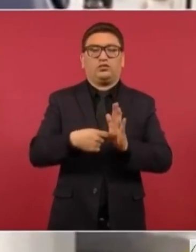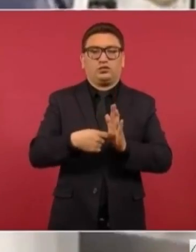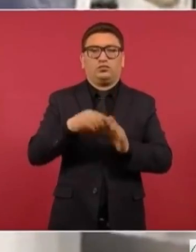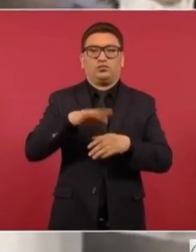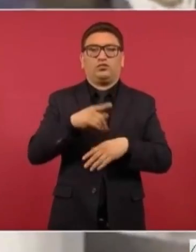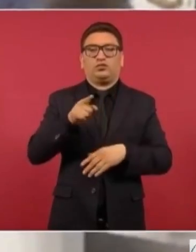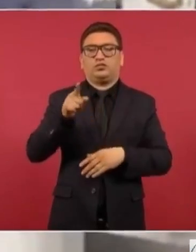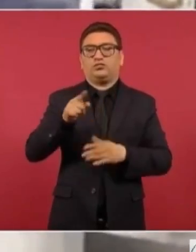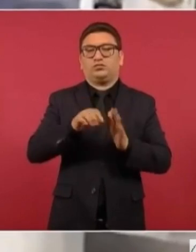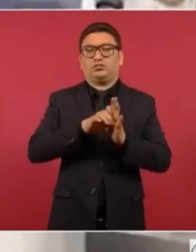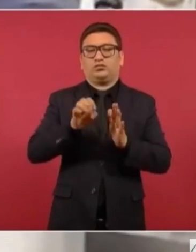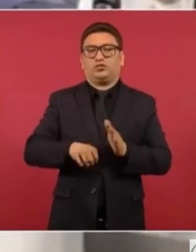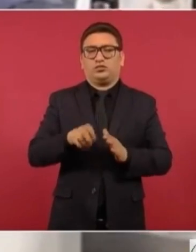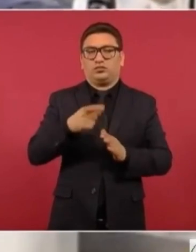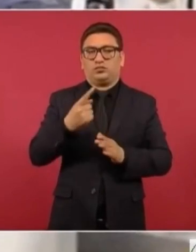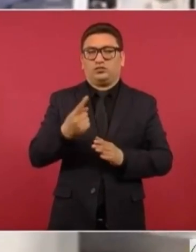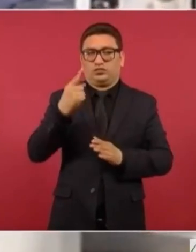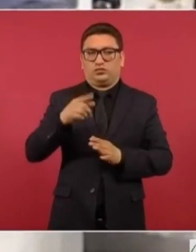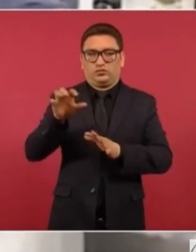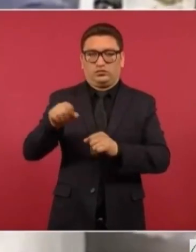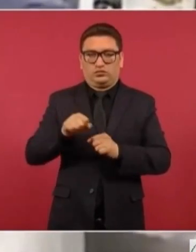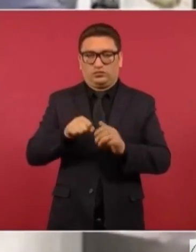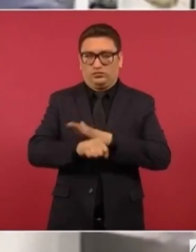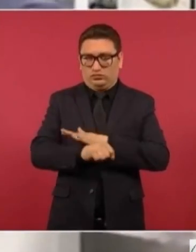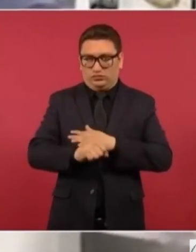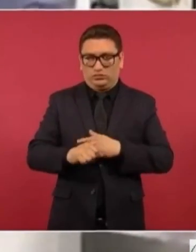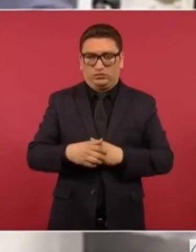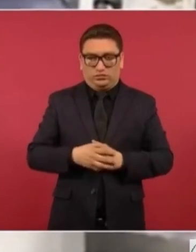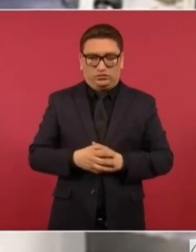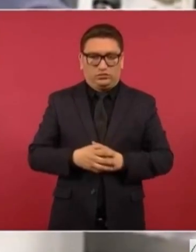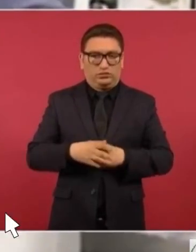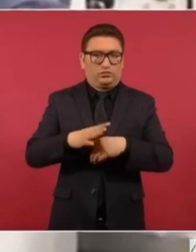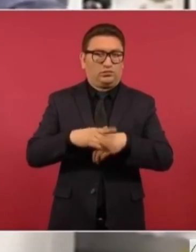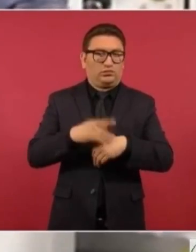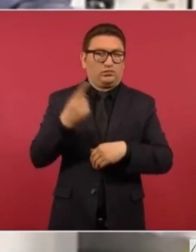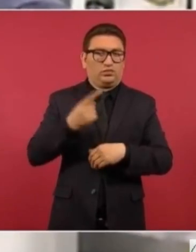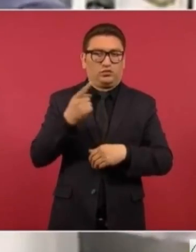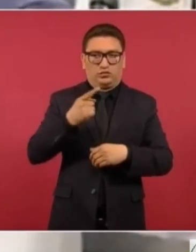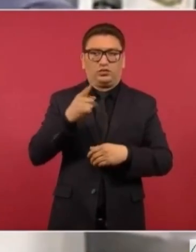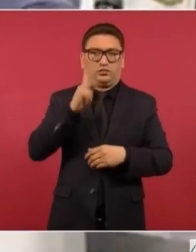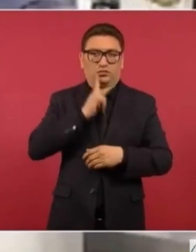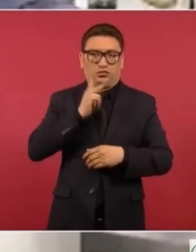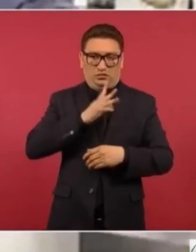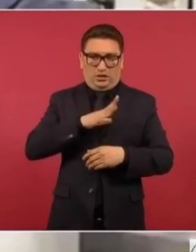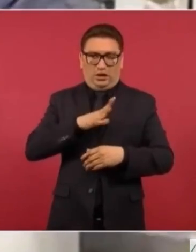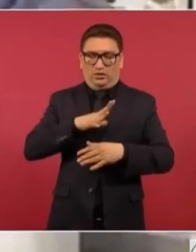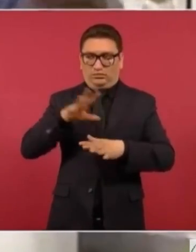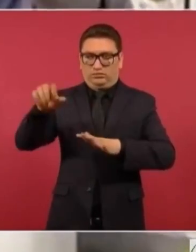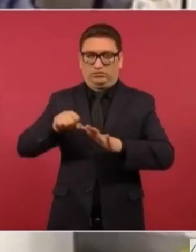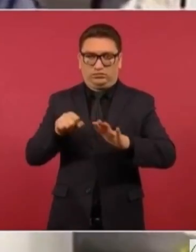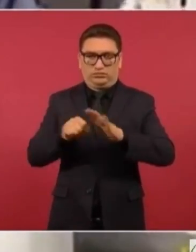tú apresas a un líder porque tienes elementos para procesarlo,